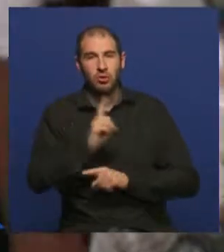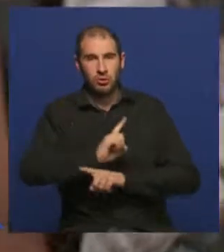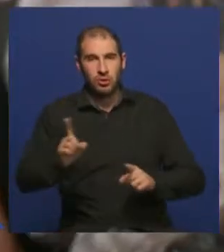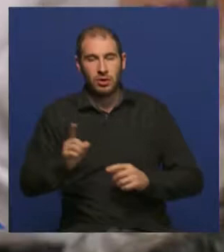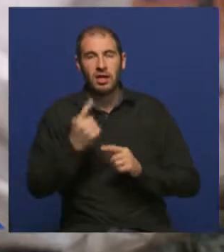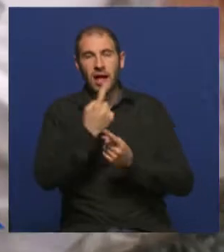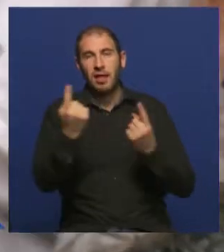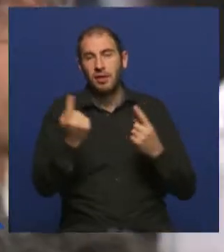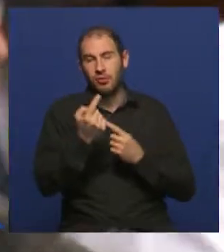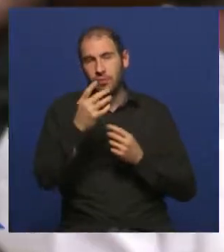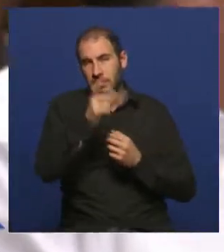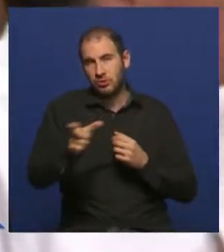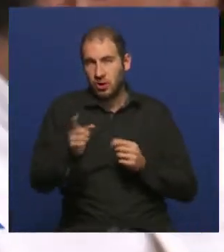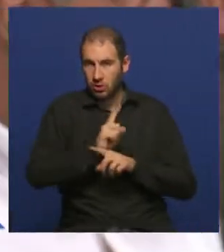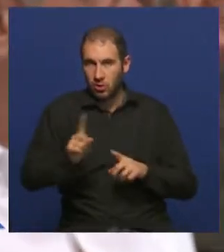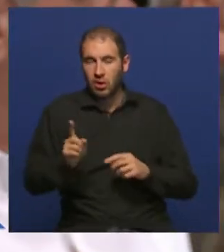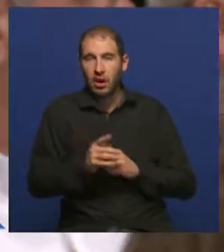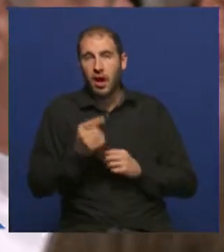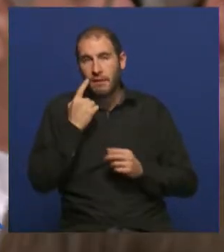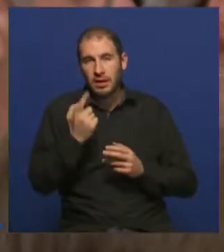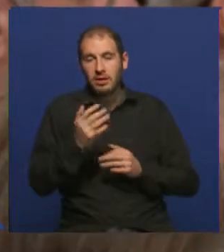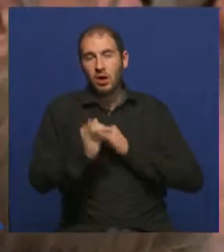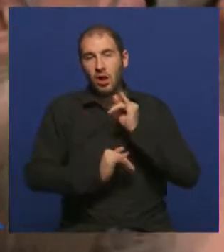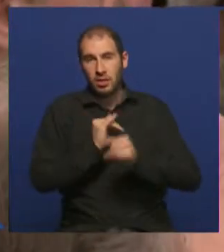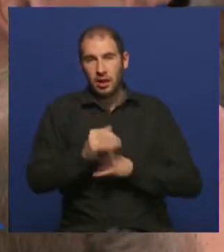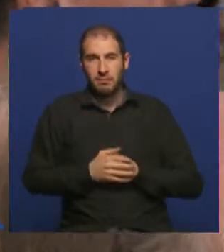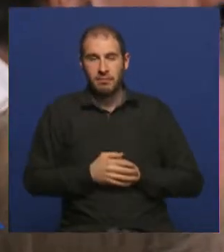uno de los actores, sino decir que